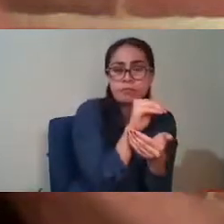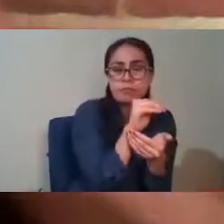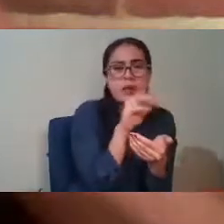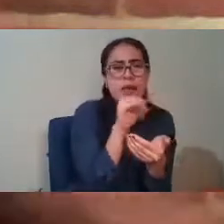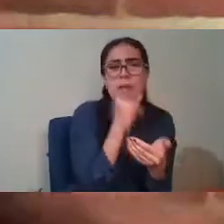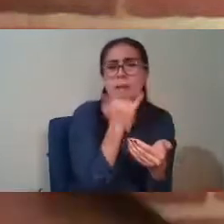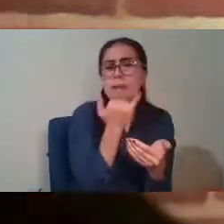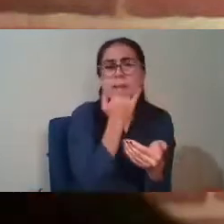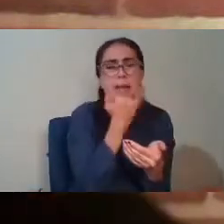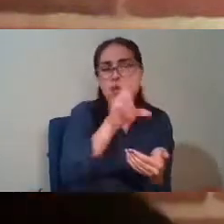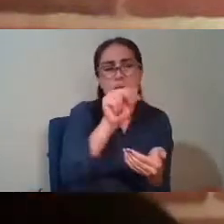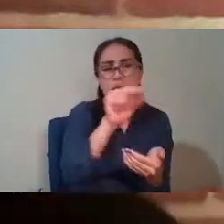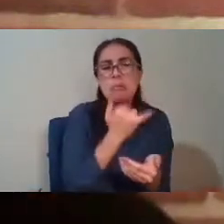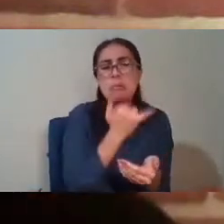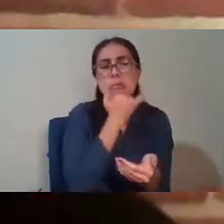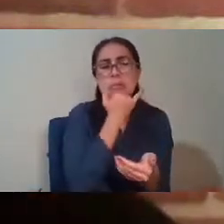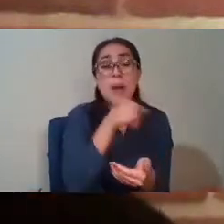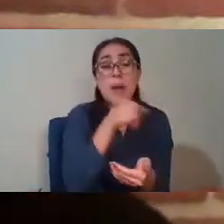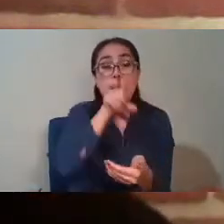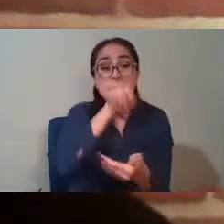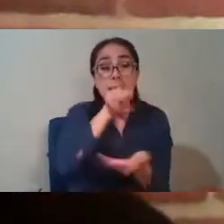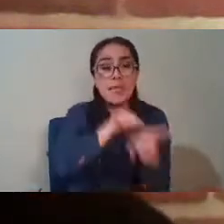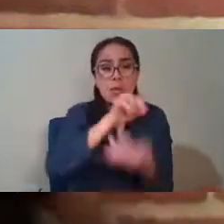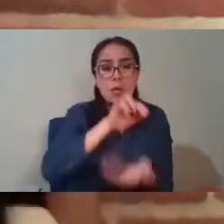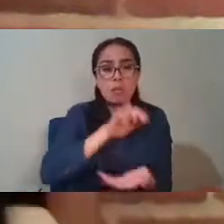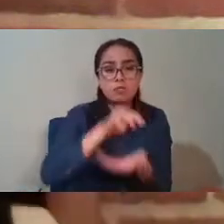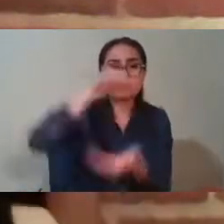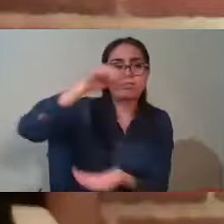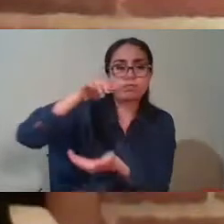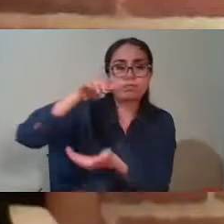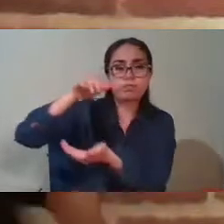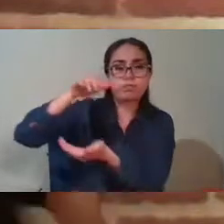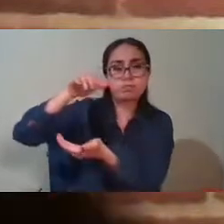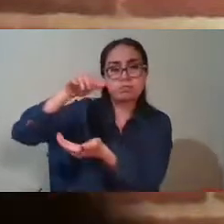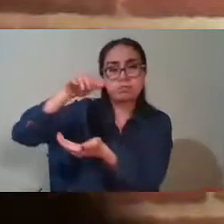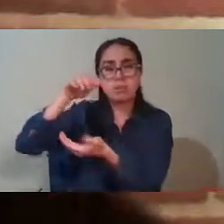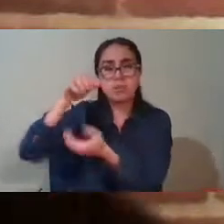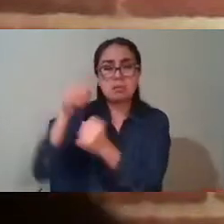es corpulento, es grande, del tamaño de un puño, es así.